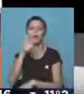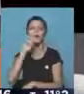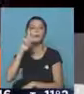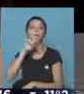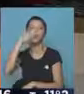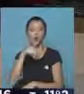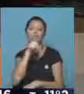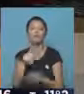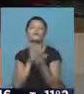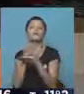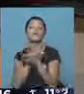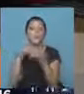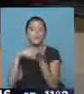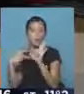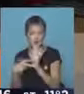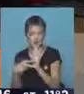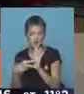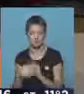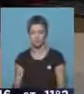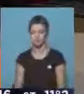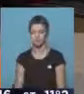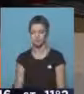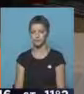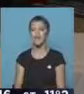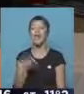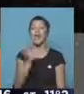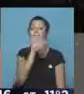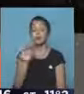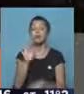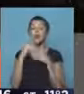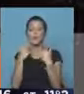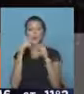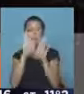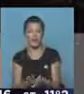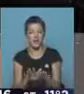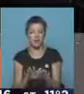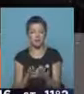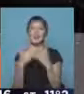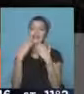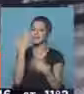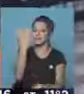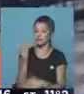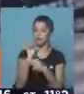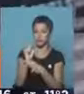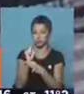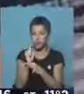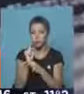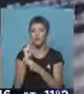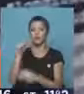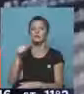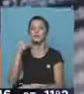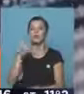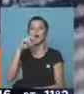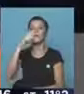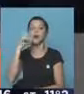desencriptarlos. El virus fue frenado parcialmente gracias al talento de Marcus Hutchins, un joven